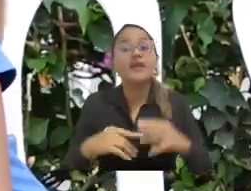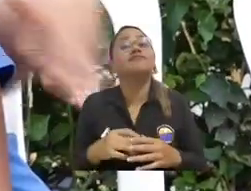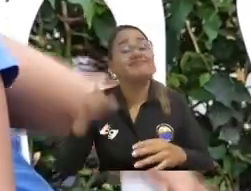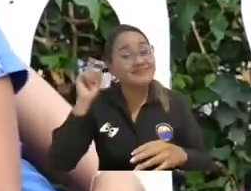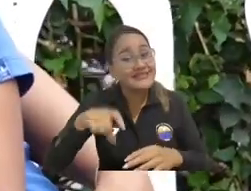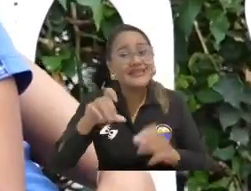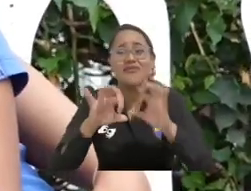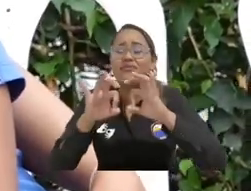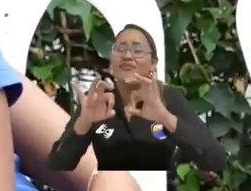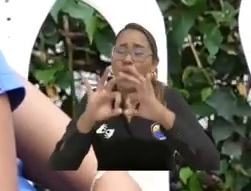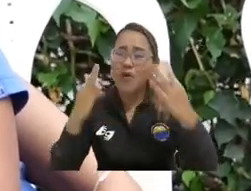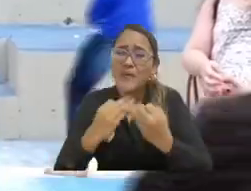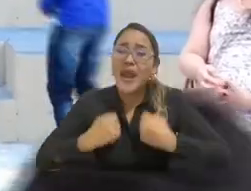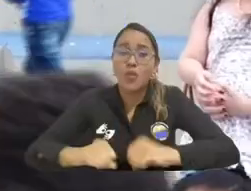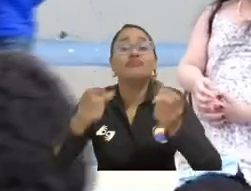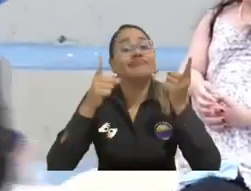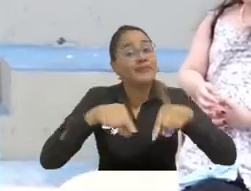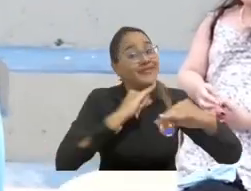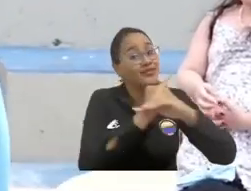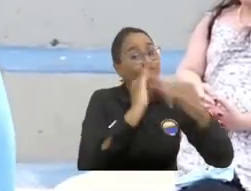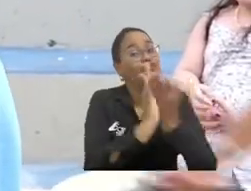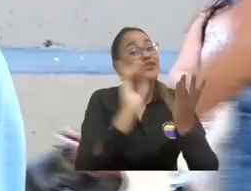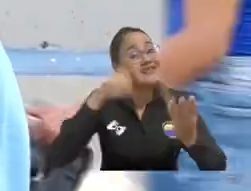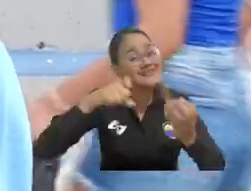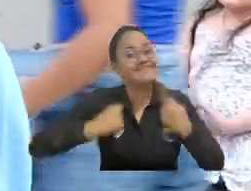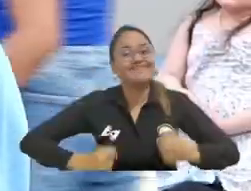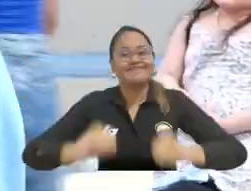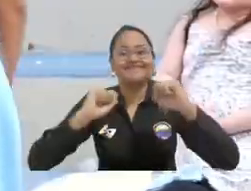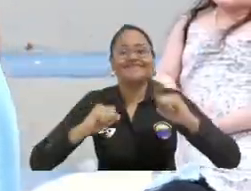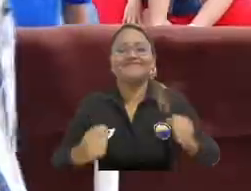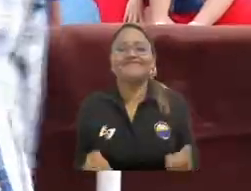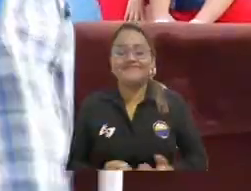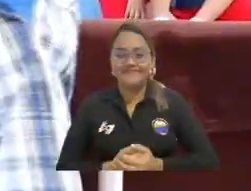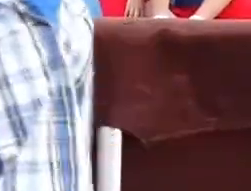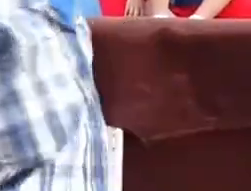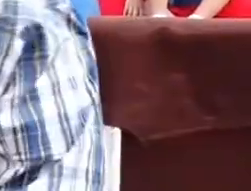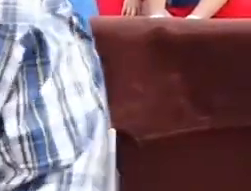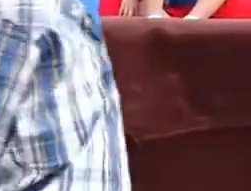un esfuerzo muy grande de las propias familias, pero también de las instituciones educativas.